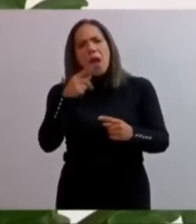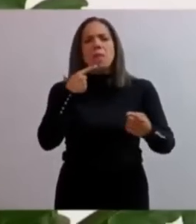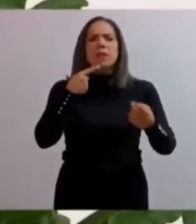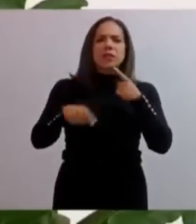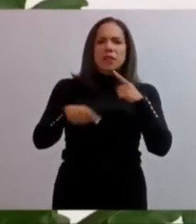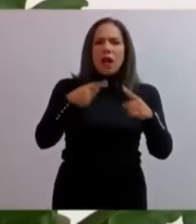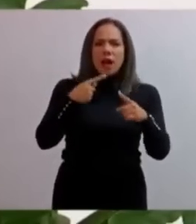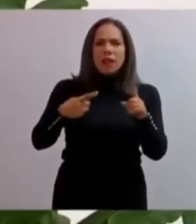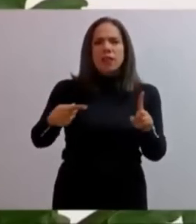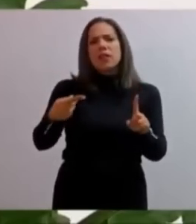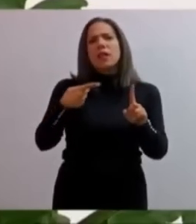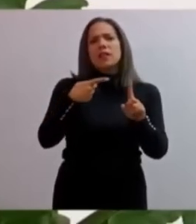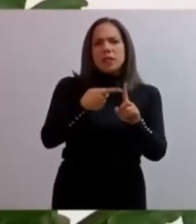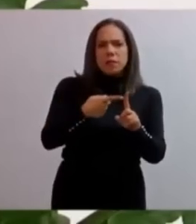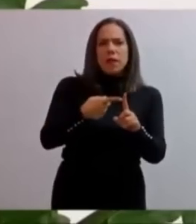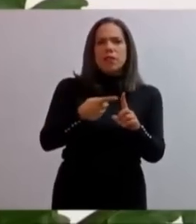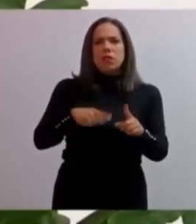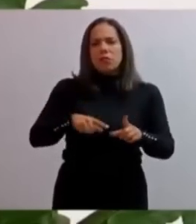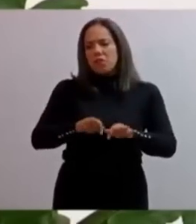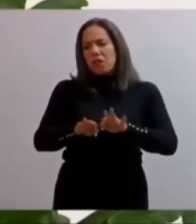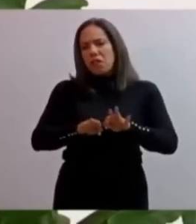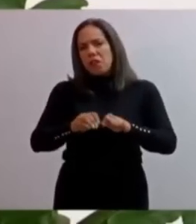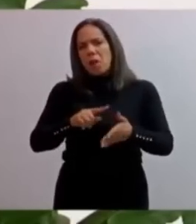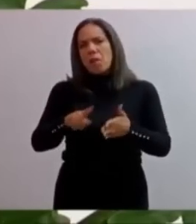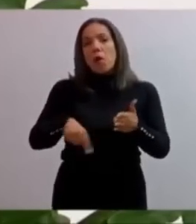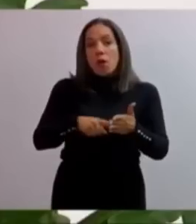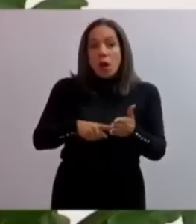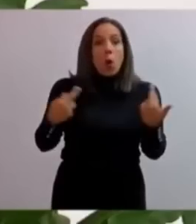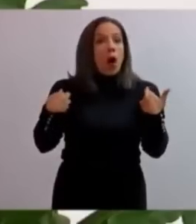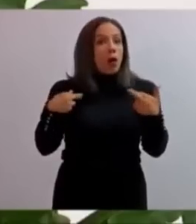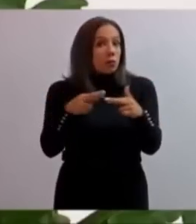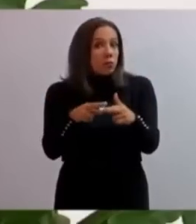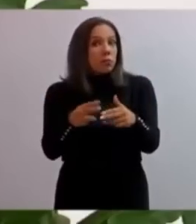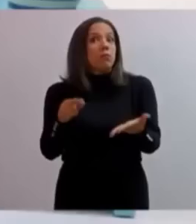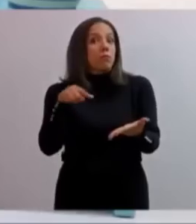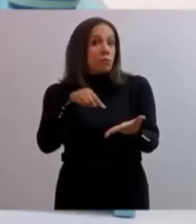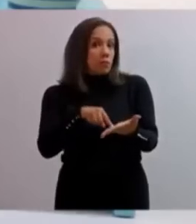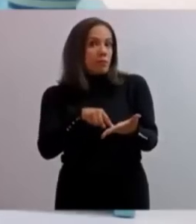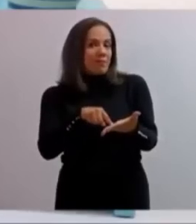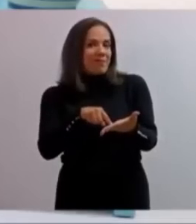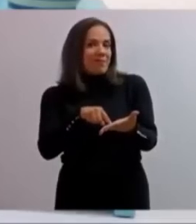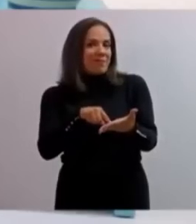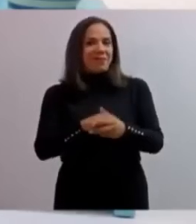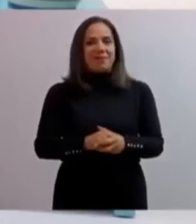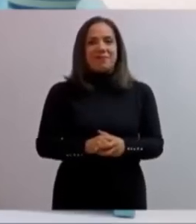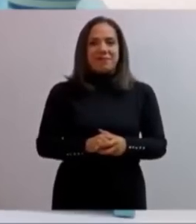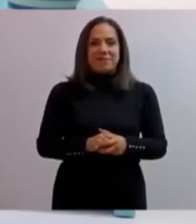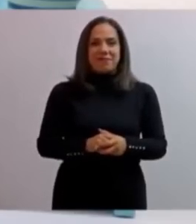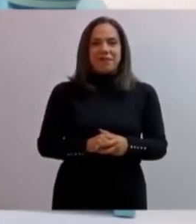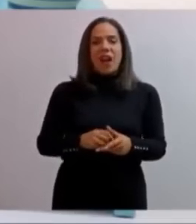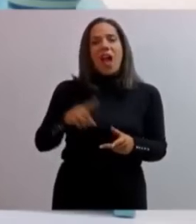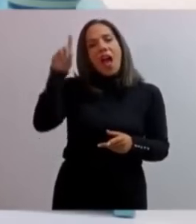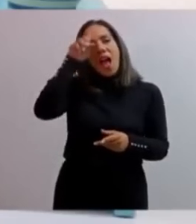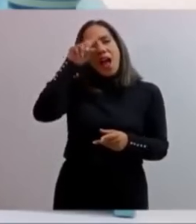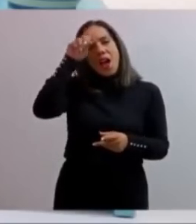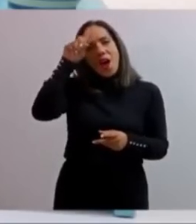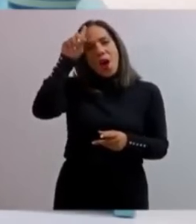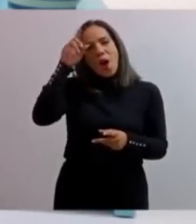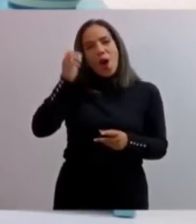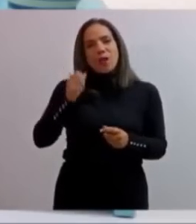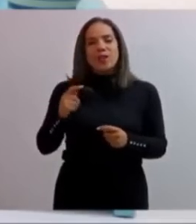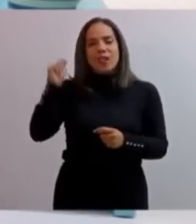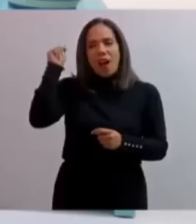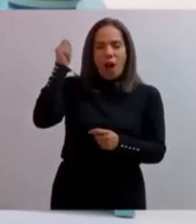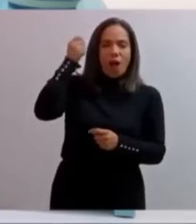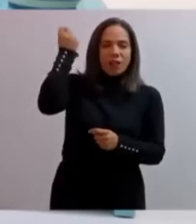diálogo acerca de este espacio de trabajo colegiado de las maestras y los maestros. El Consejo Técnico Escolar ha evolucionado a lo